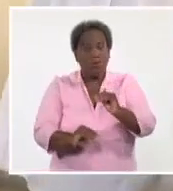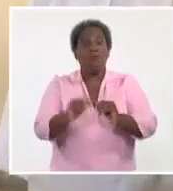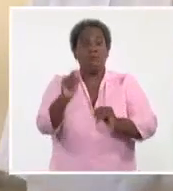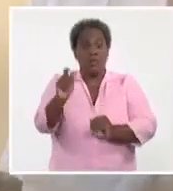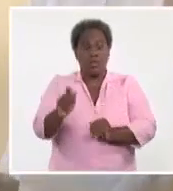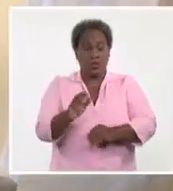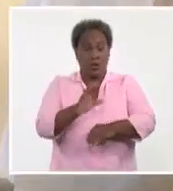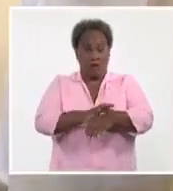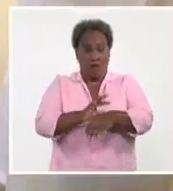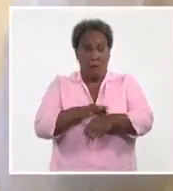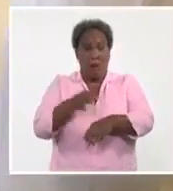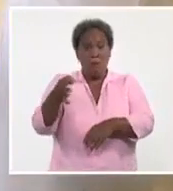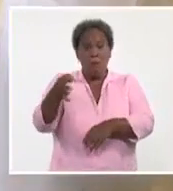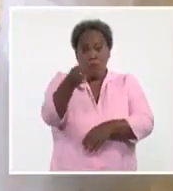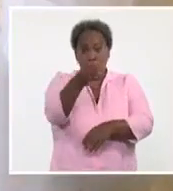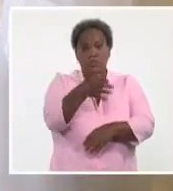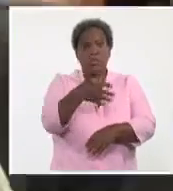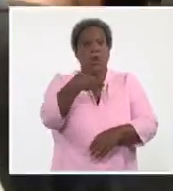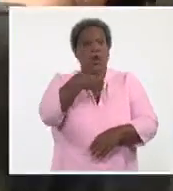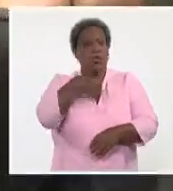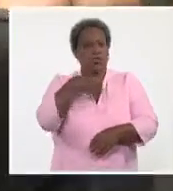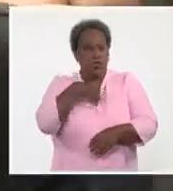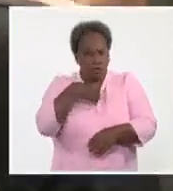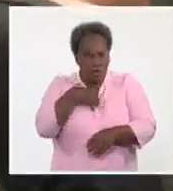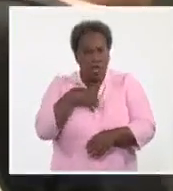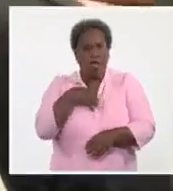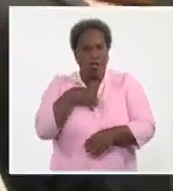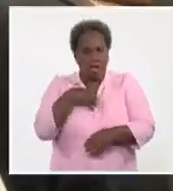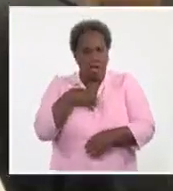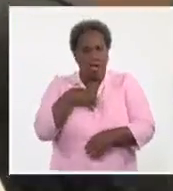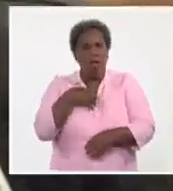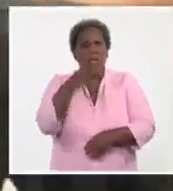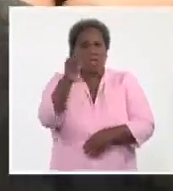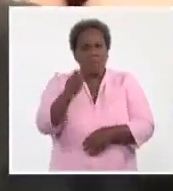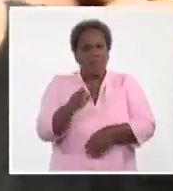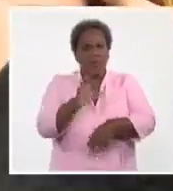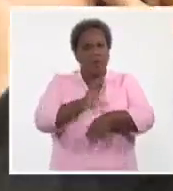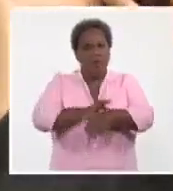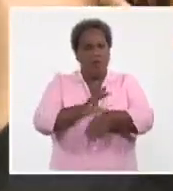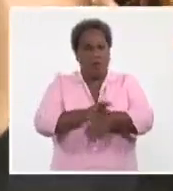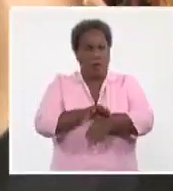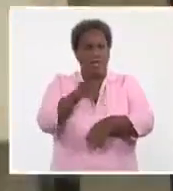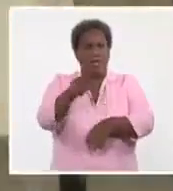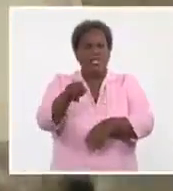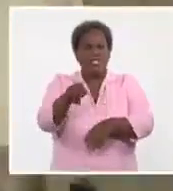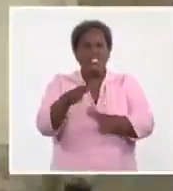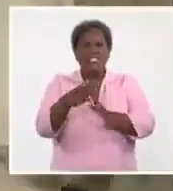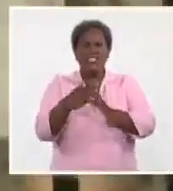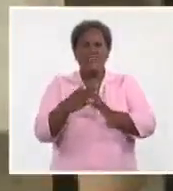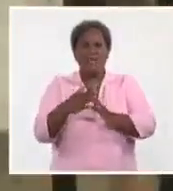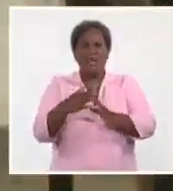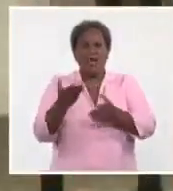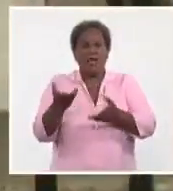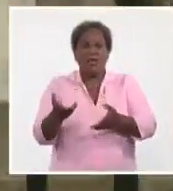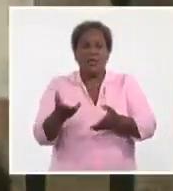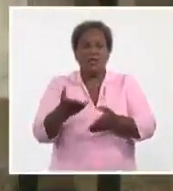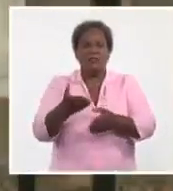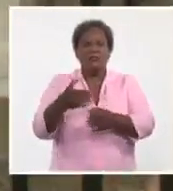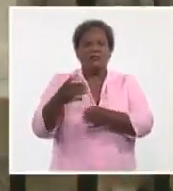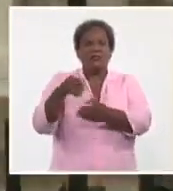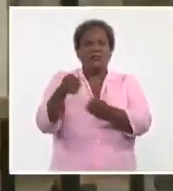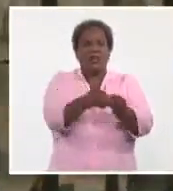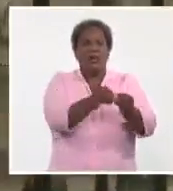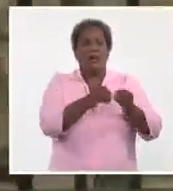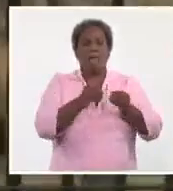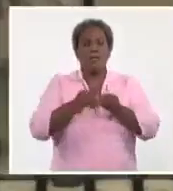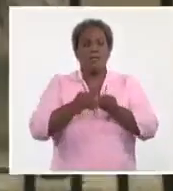tienen incidencia, lo cual confirma una transmisión comunitaria de la etapa